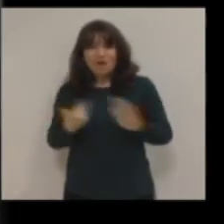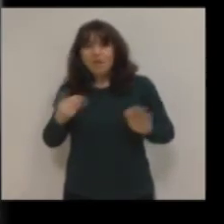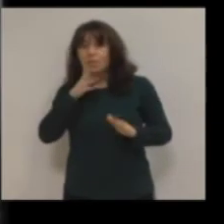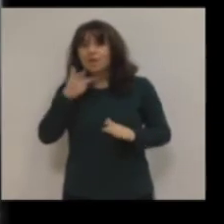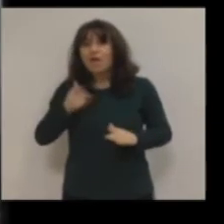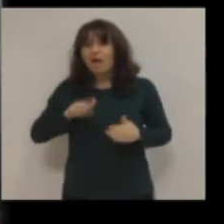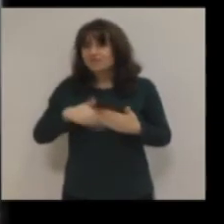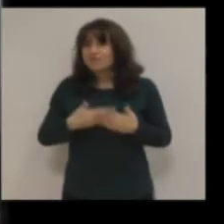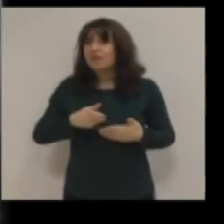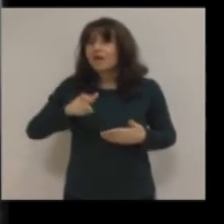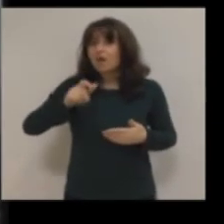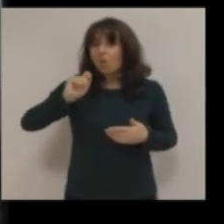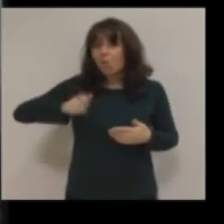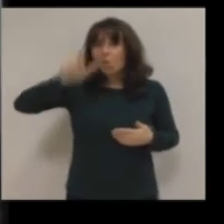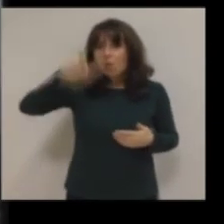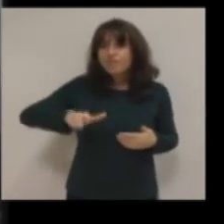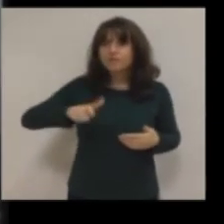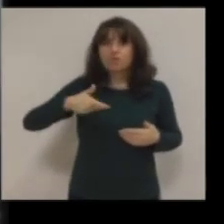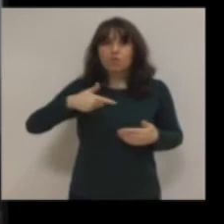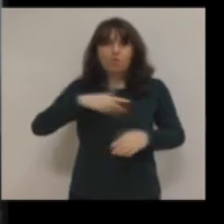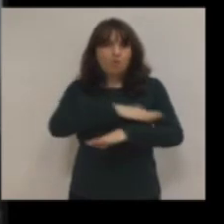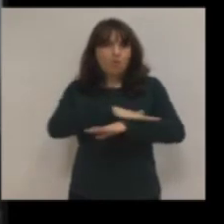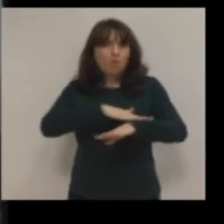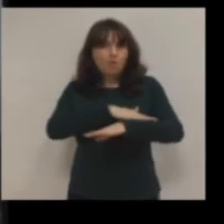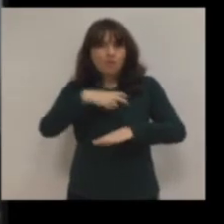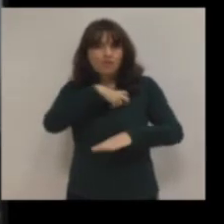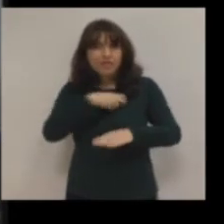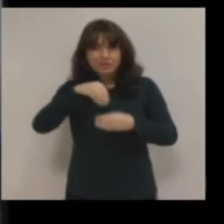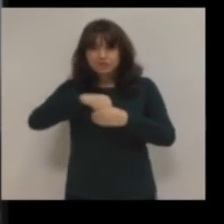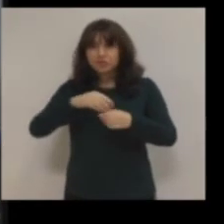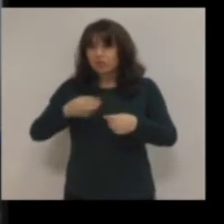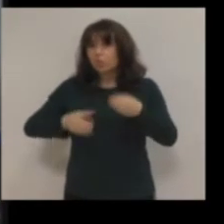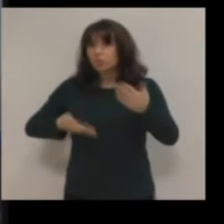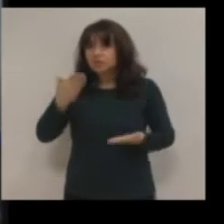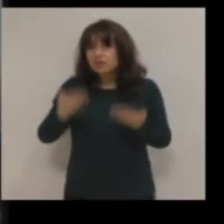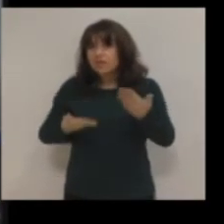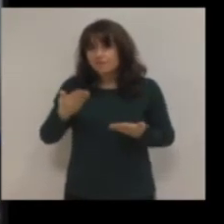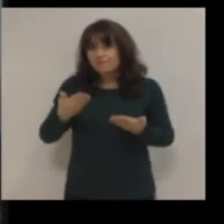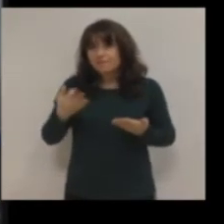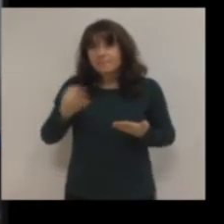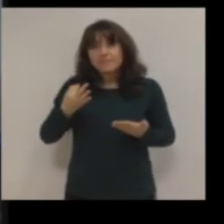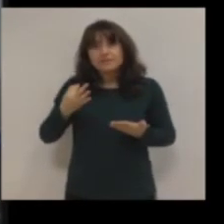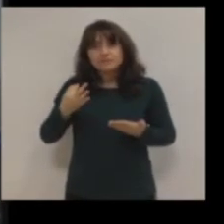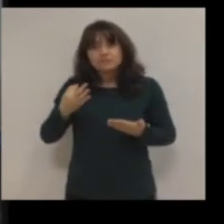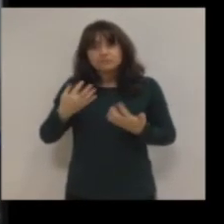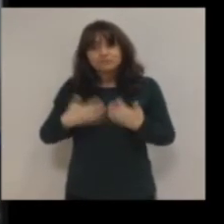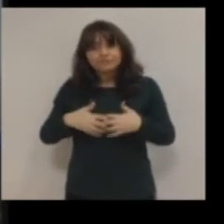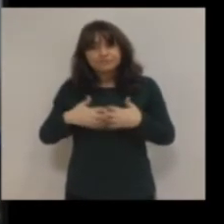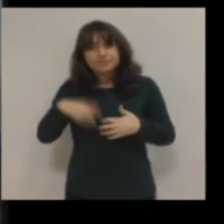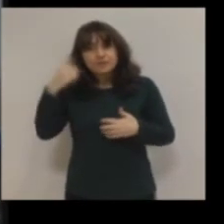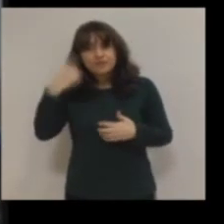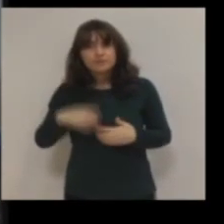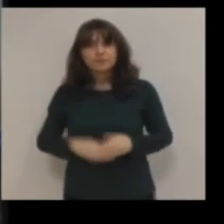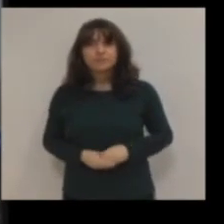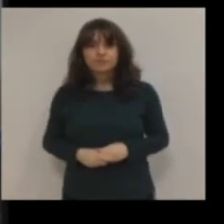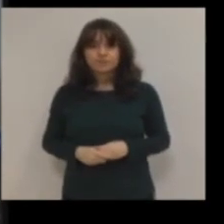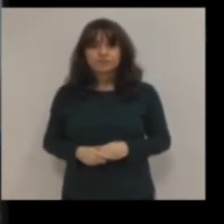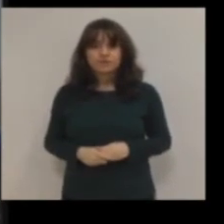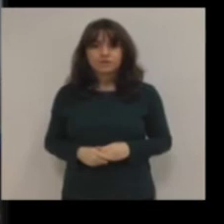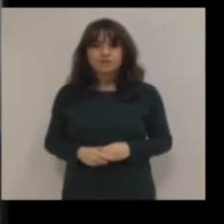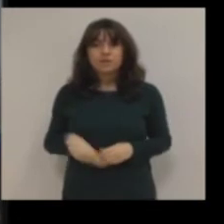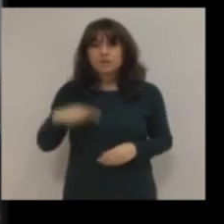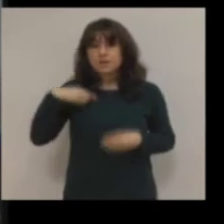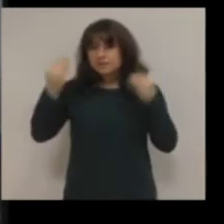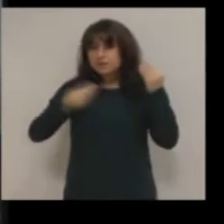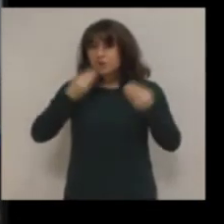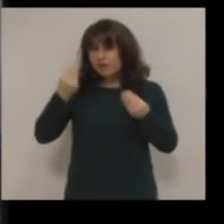Propios jueces y funcionarios de justicia, que siendo muy buena hay que saber utilizarla, ¿eh? Yo es que la justicia en sí está deshumanizada, o